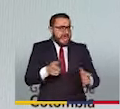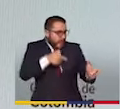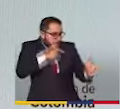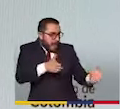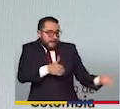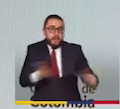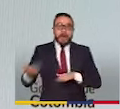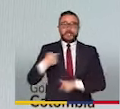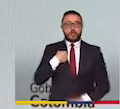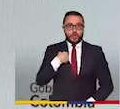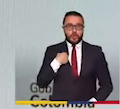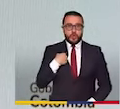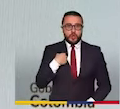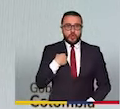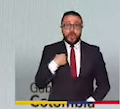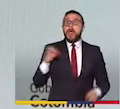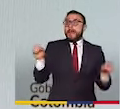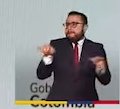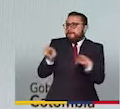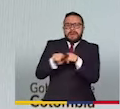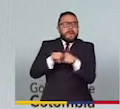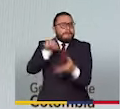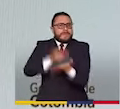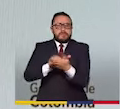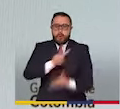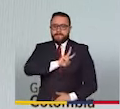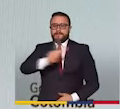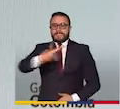ocultado en los titulares,